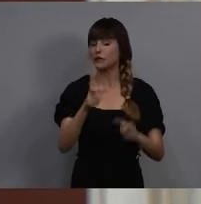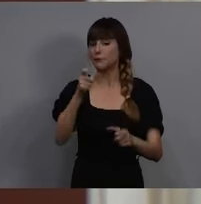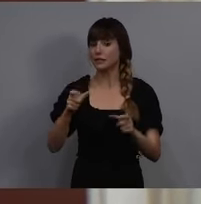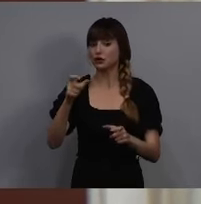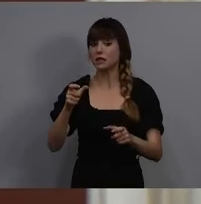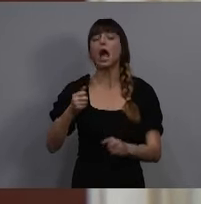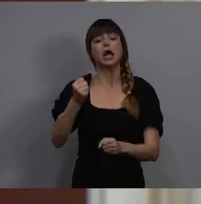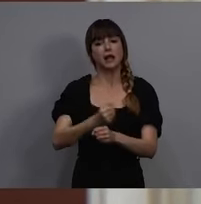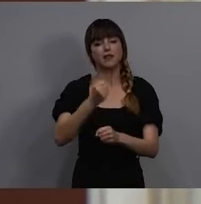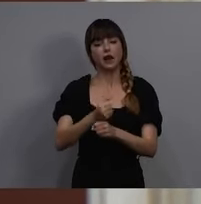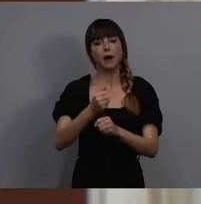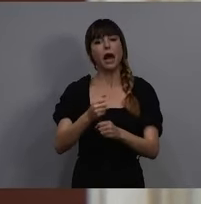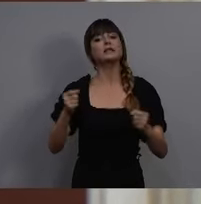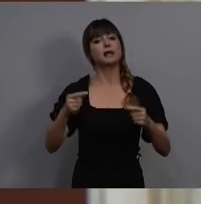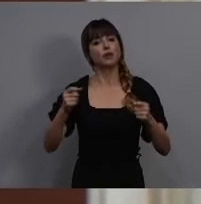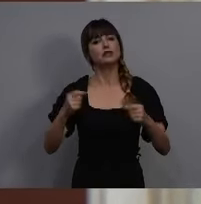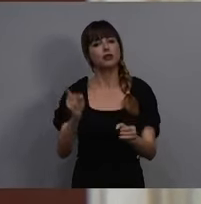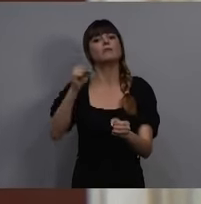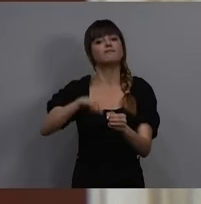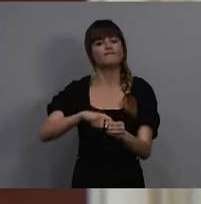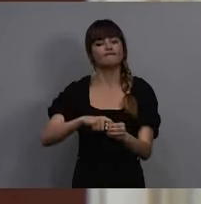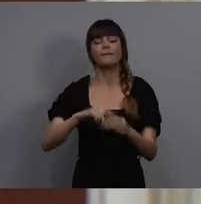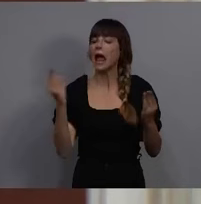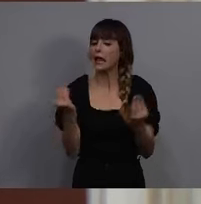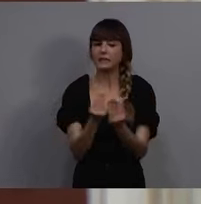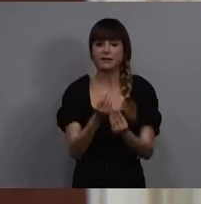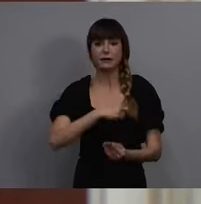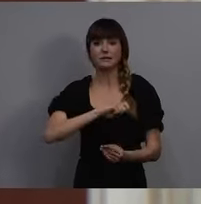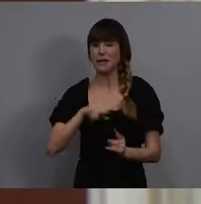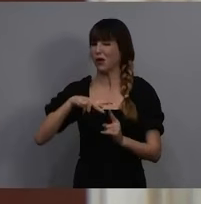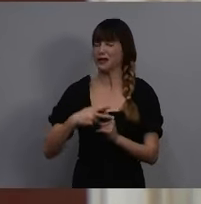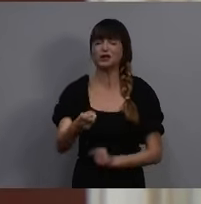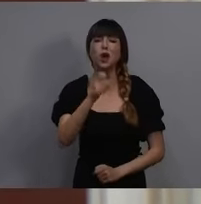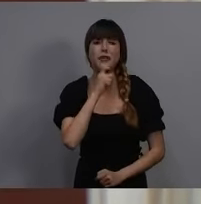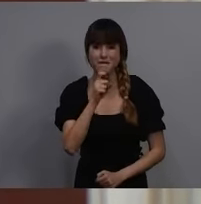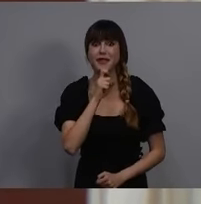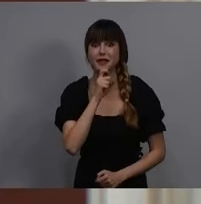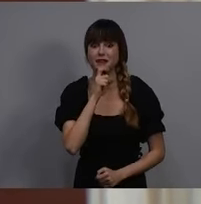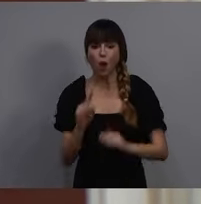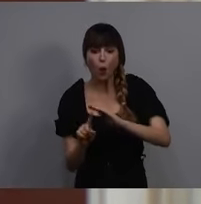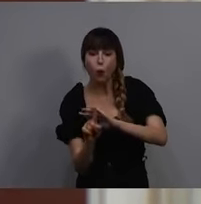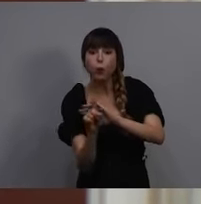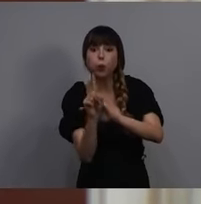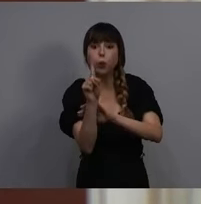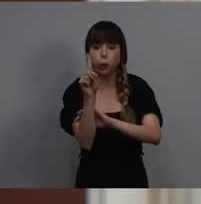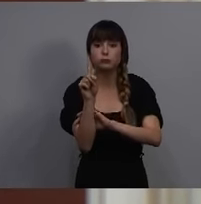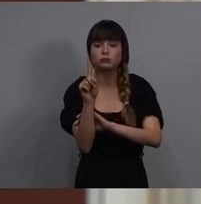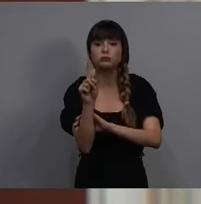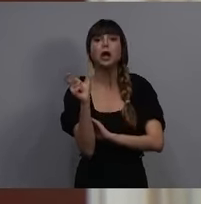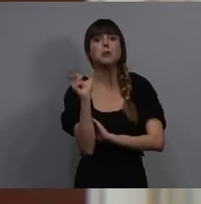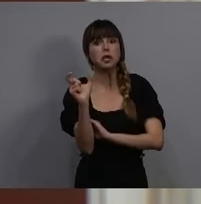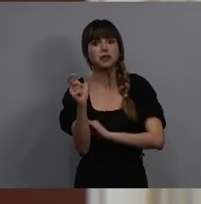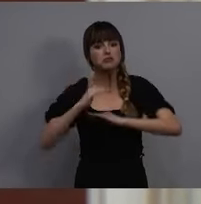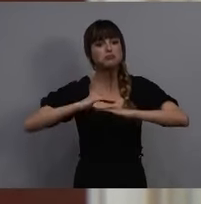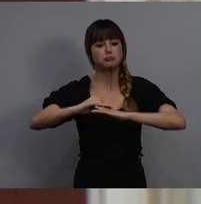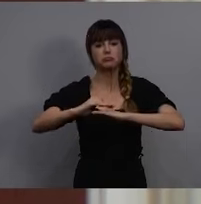cotizando a la la seguridad social En definitiva España en un contexto muy difícil crece más contiene mejor los precios